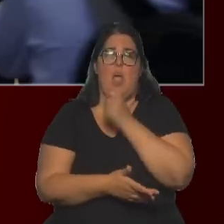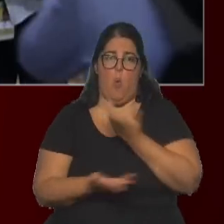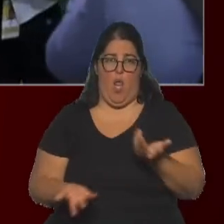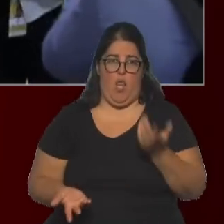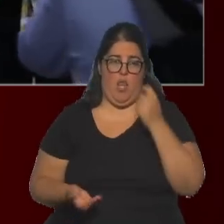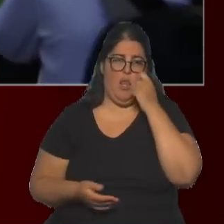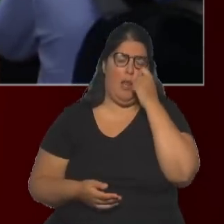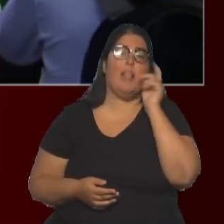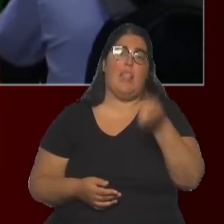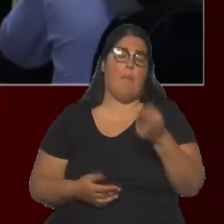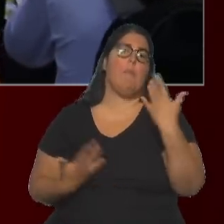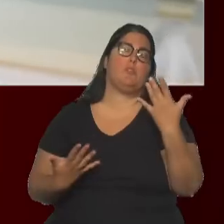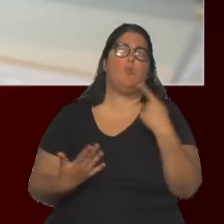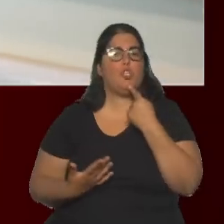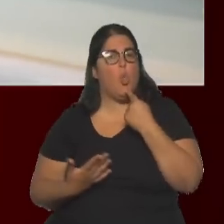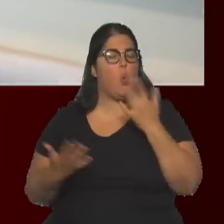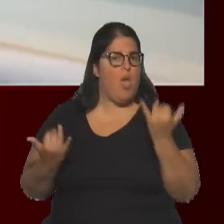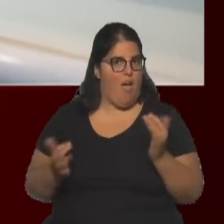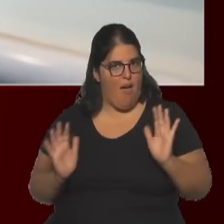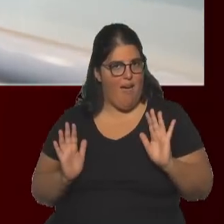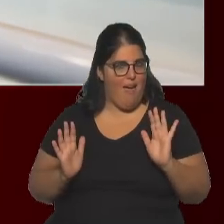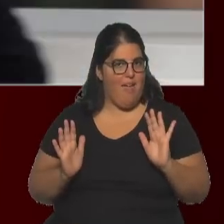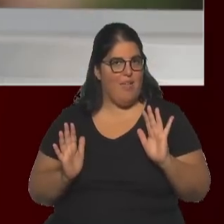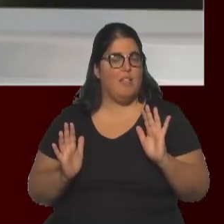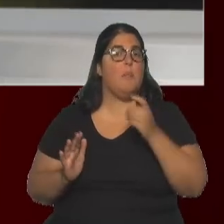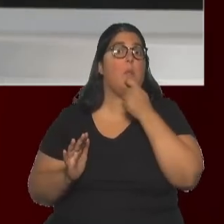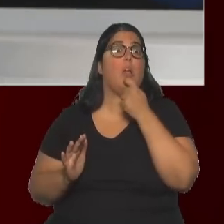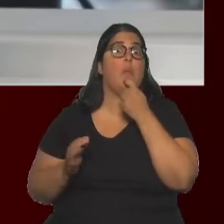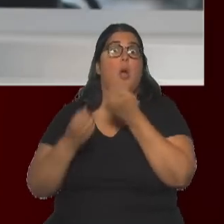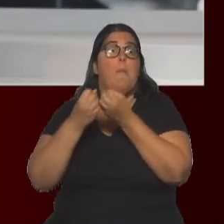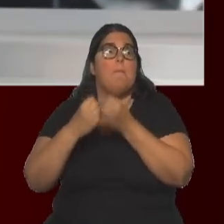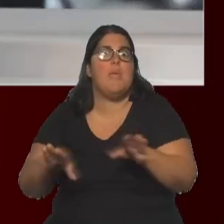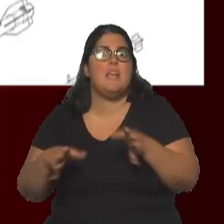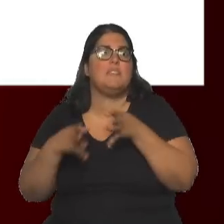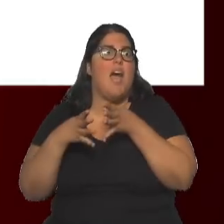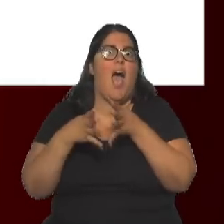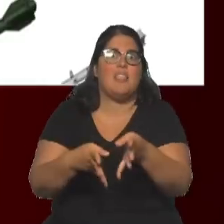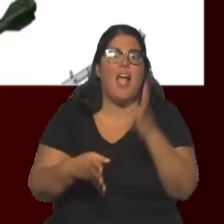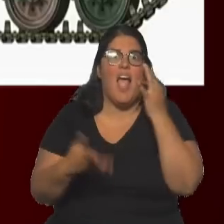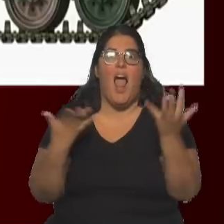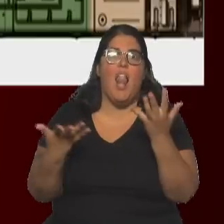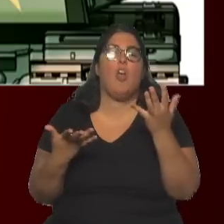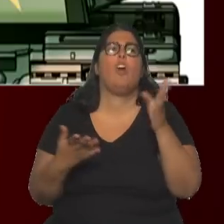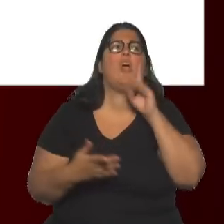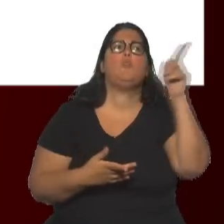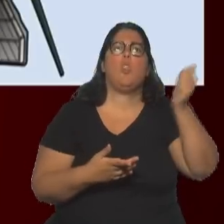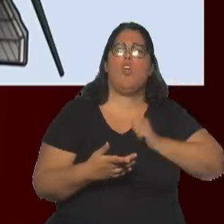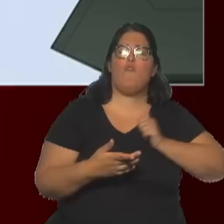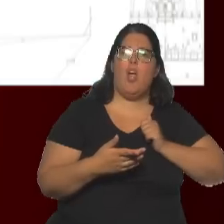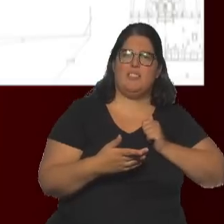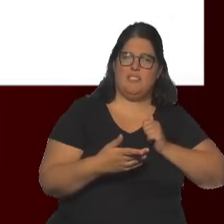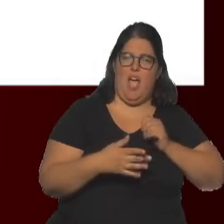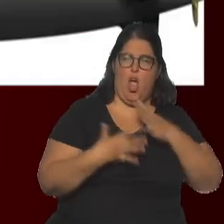supuesto, está el interrogante de si, en caso del inicio de una agresión, las fuerzas estadounidenses